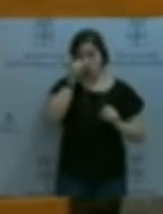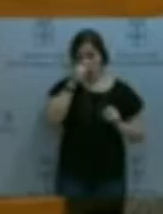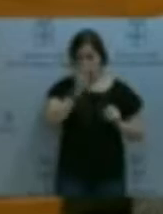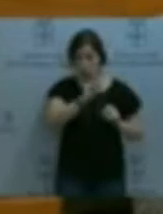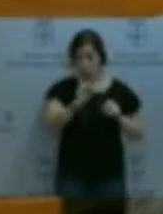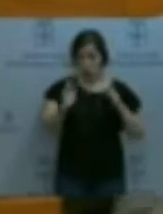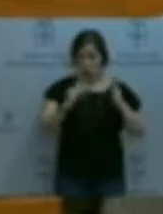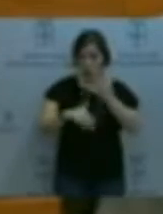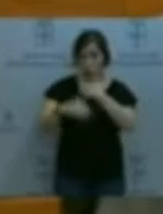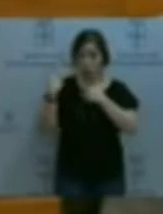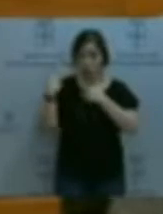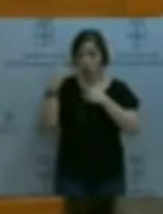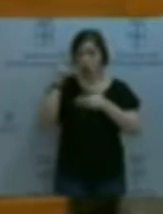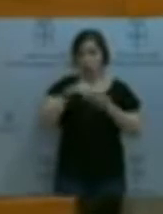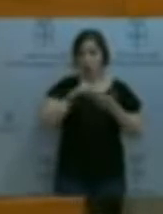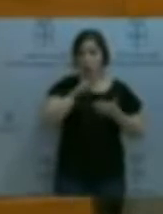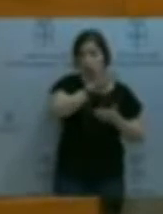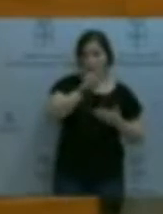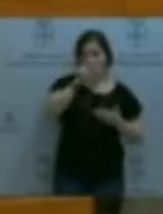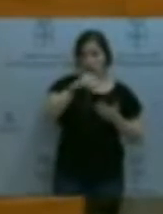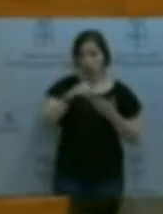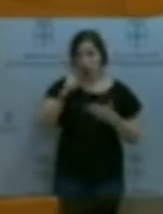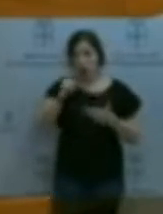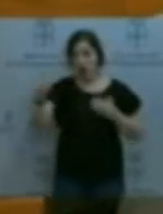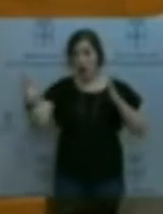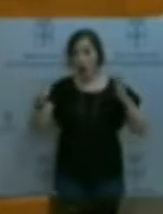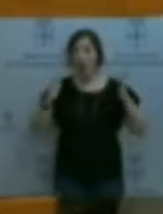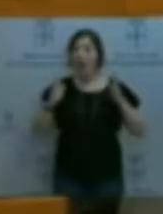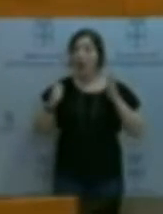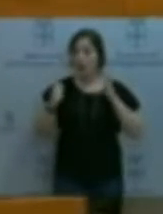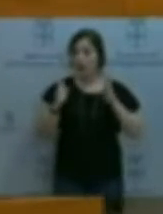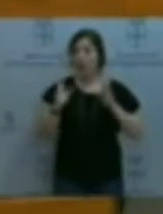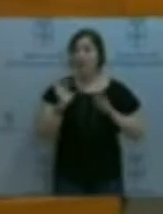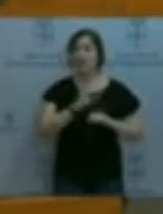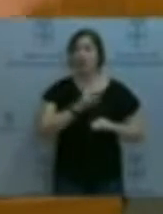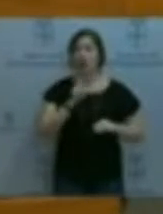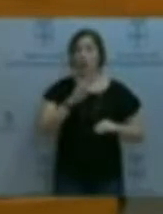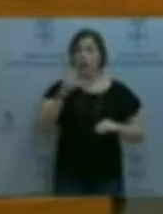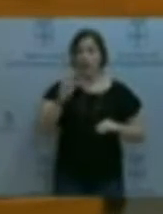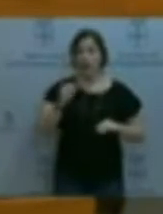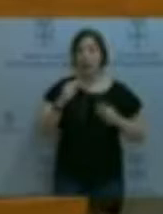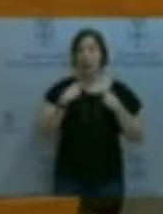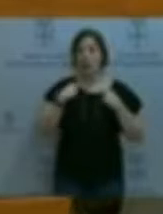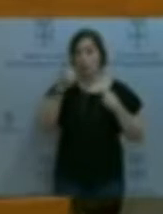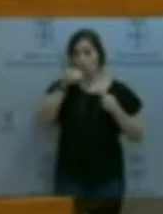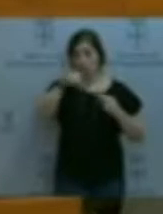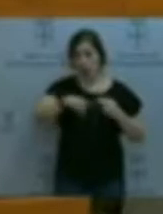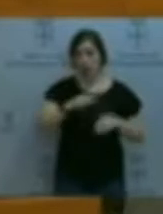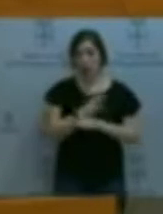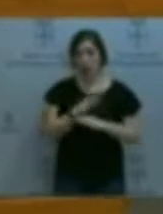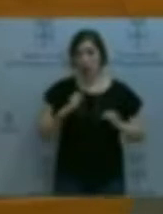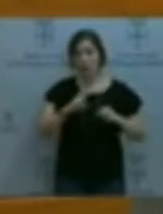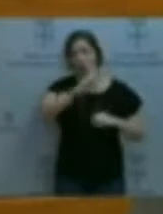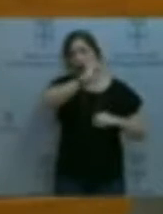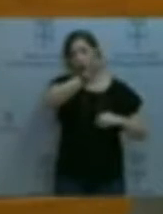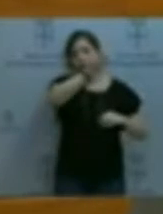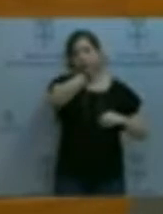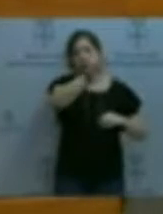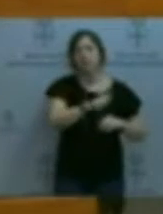se sitúa, en la que el señor Villa era diputado en esta Cámara y el señor Riopere era consejero de Educación, solo por contextualizar de qué época estamos